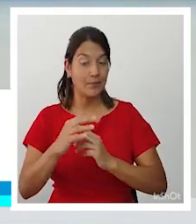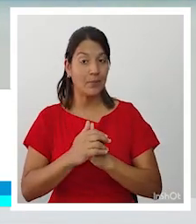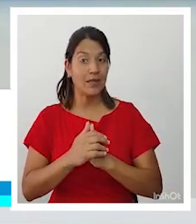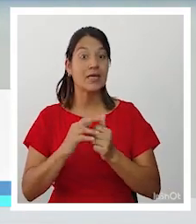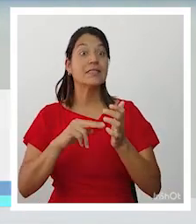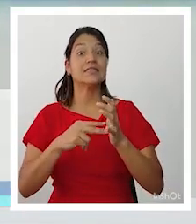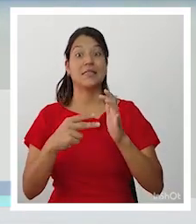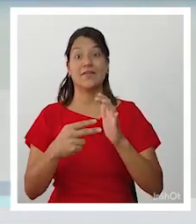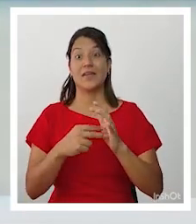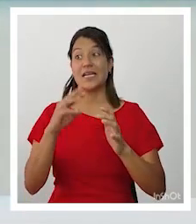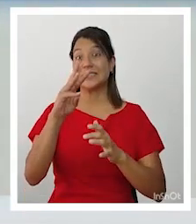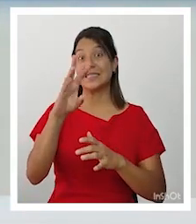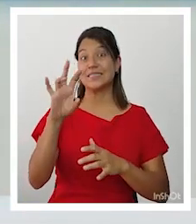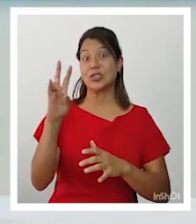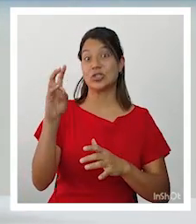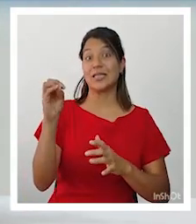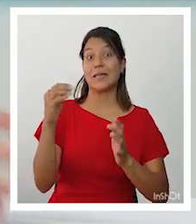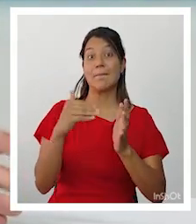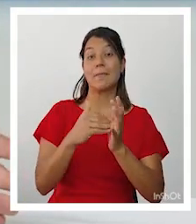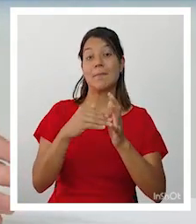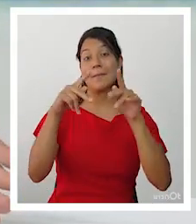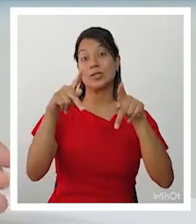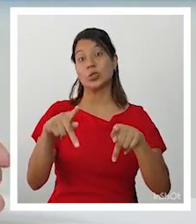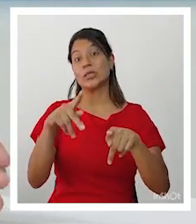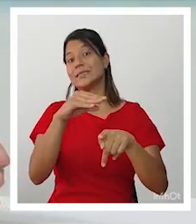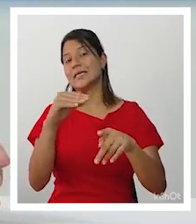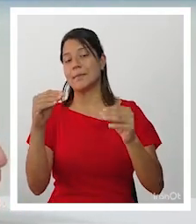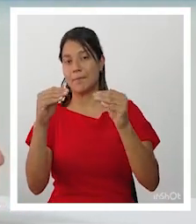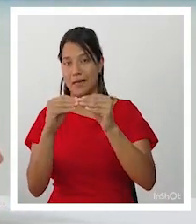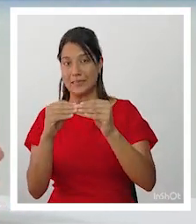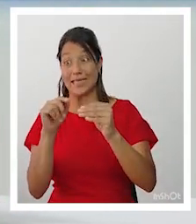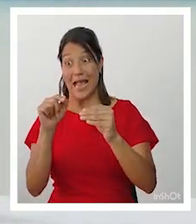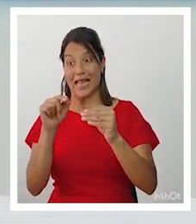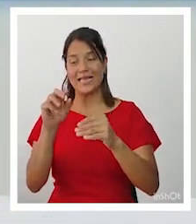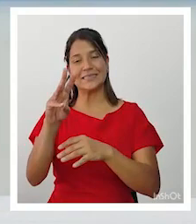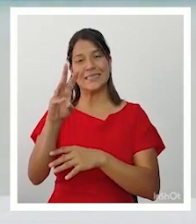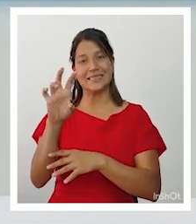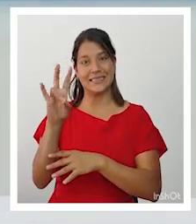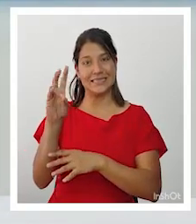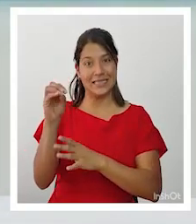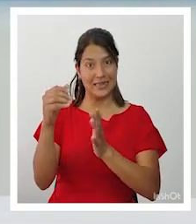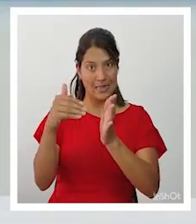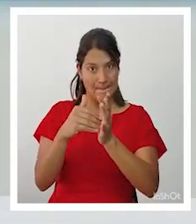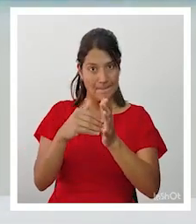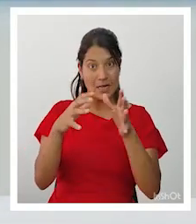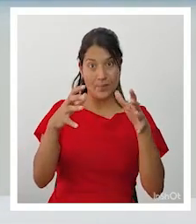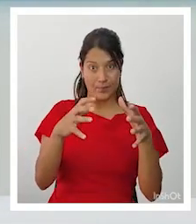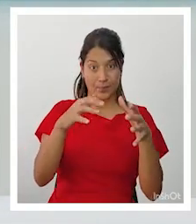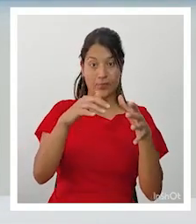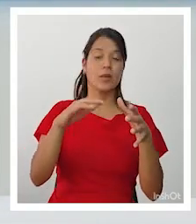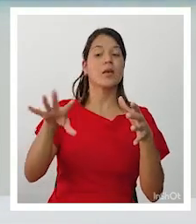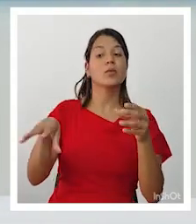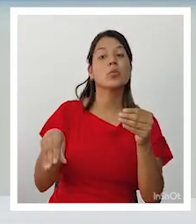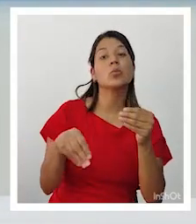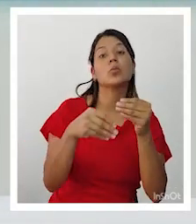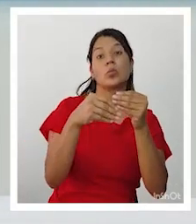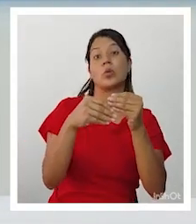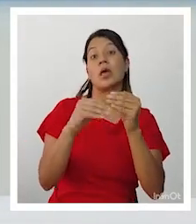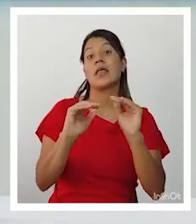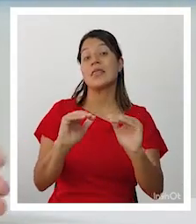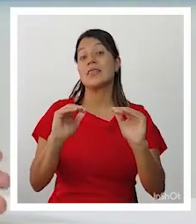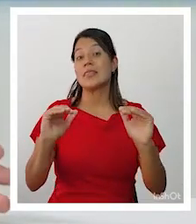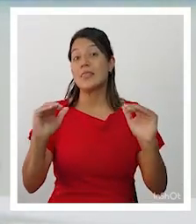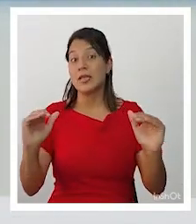más de 670,000 personas. De esas 670,000 personas, agregamos a la población menor de edad con alguna